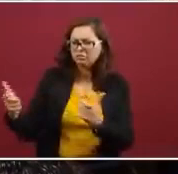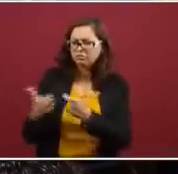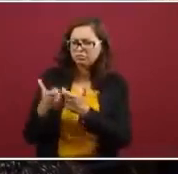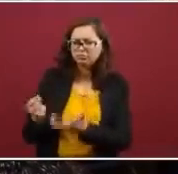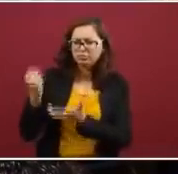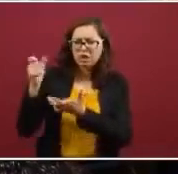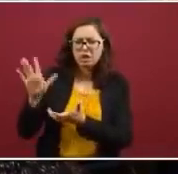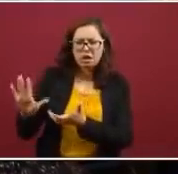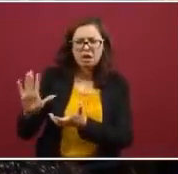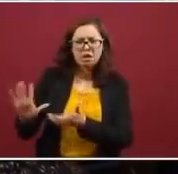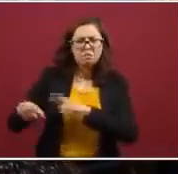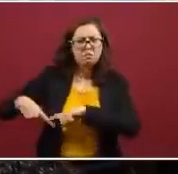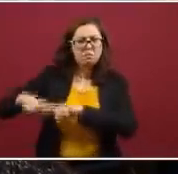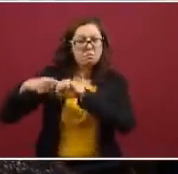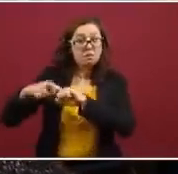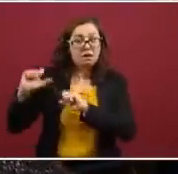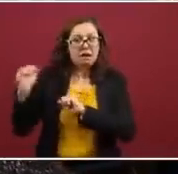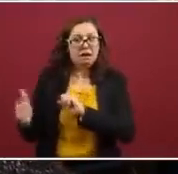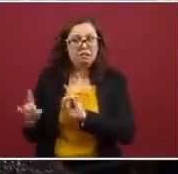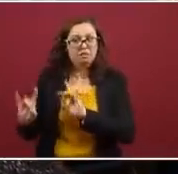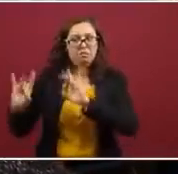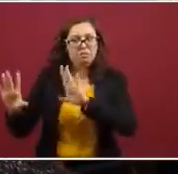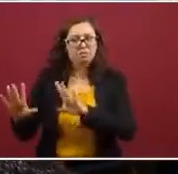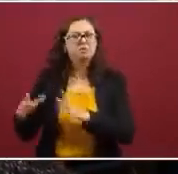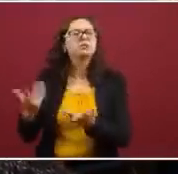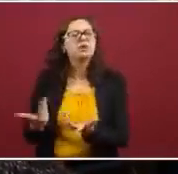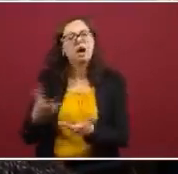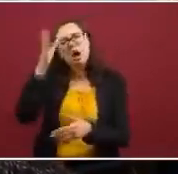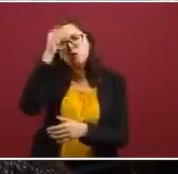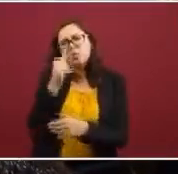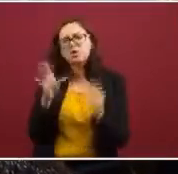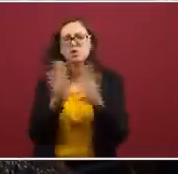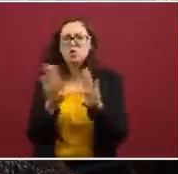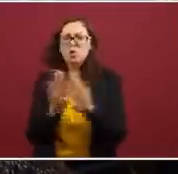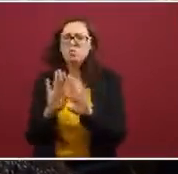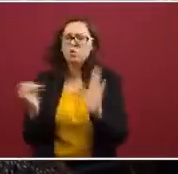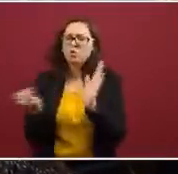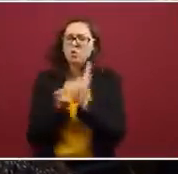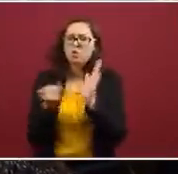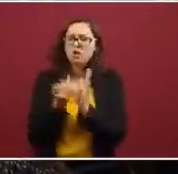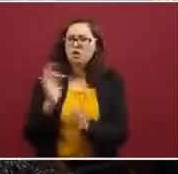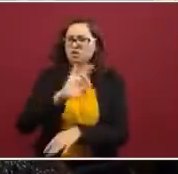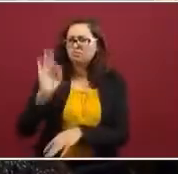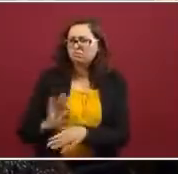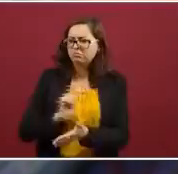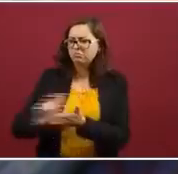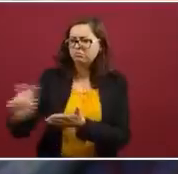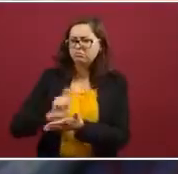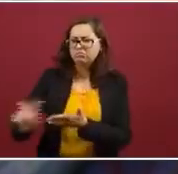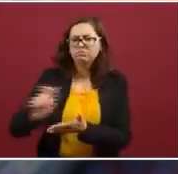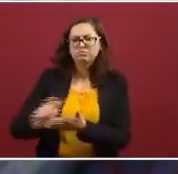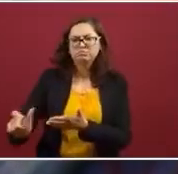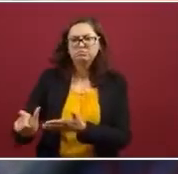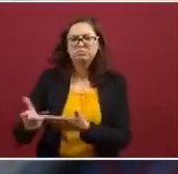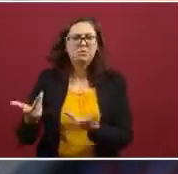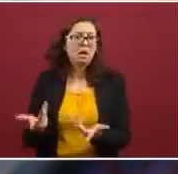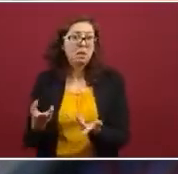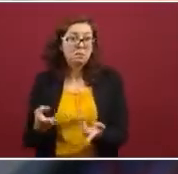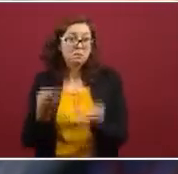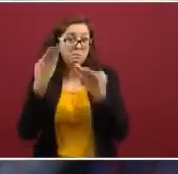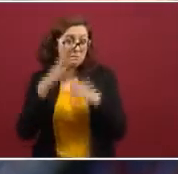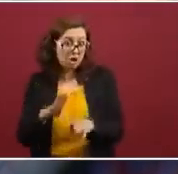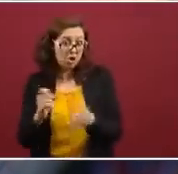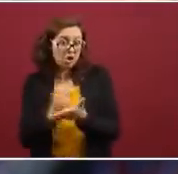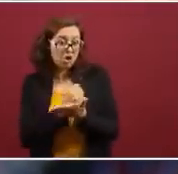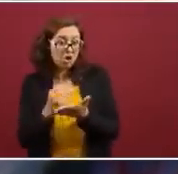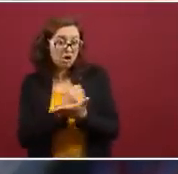colchón, según entiendo? ¿Y cuál es el porcentaje de interés que se obtendrá, que se le pagarán a los bancos? Porque los bancos no pagan, no dan